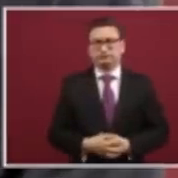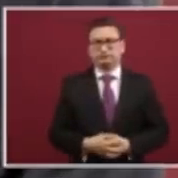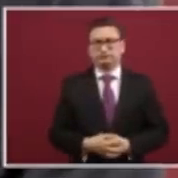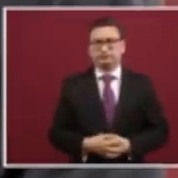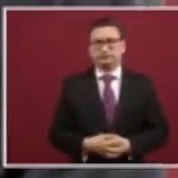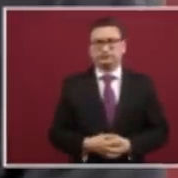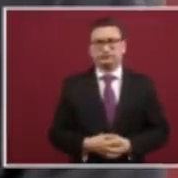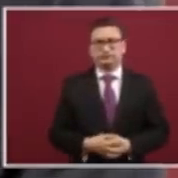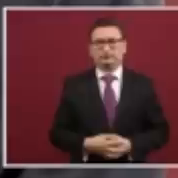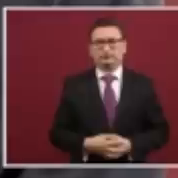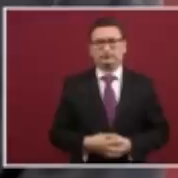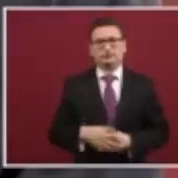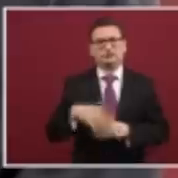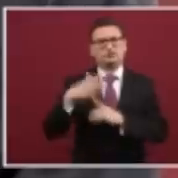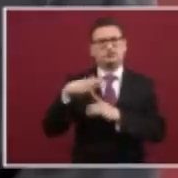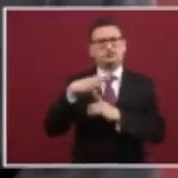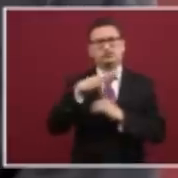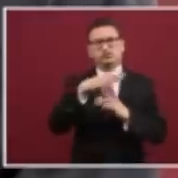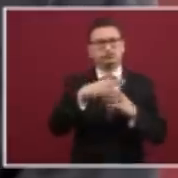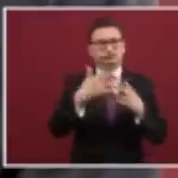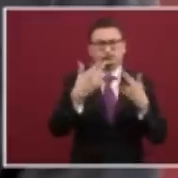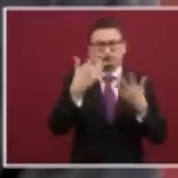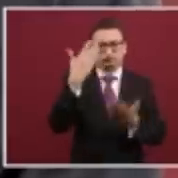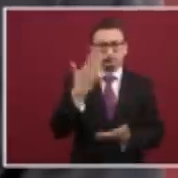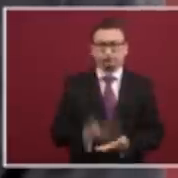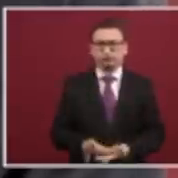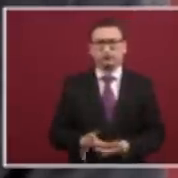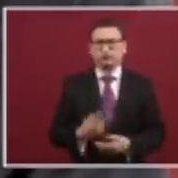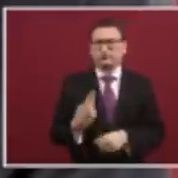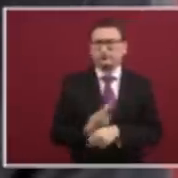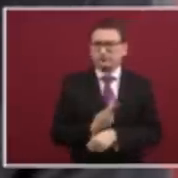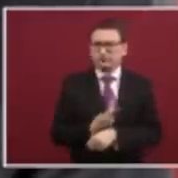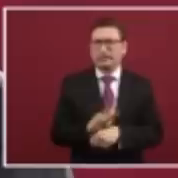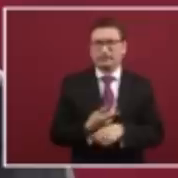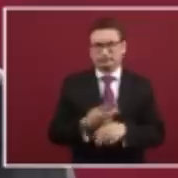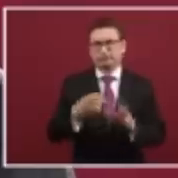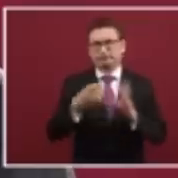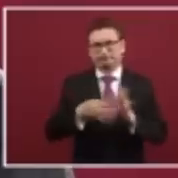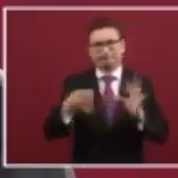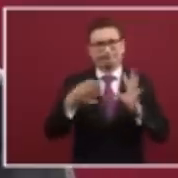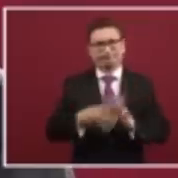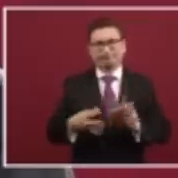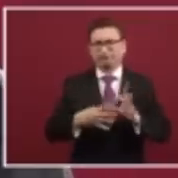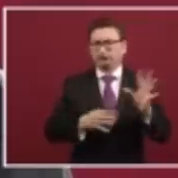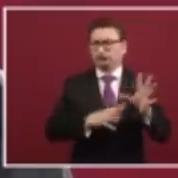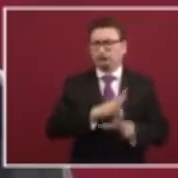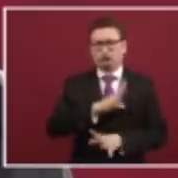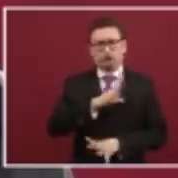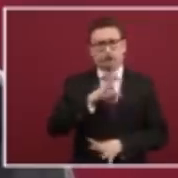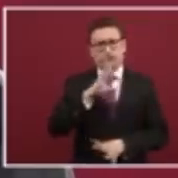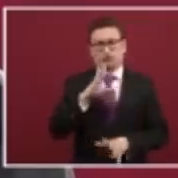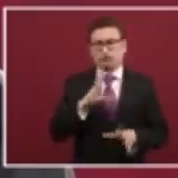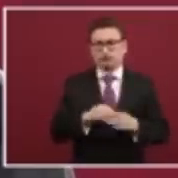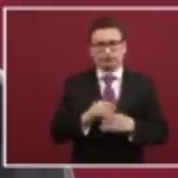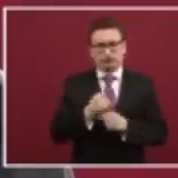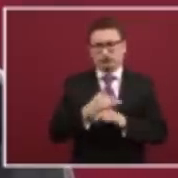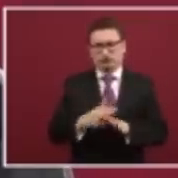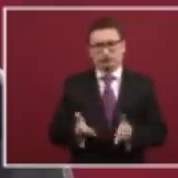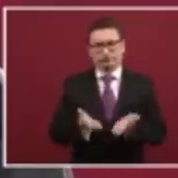cómo sucedieron estos lamentables hechos, darles toda la